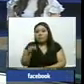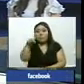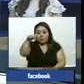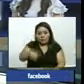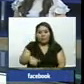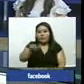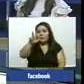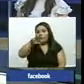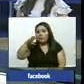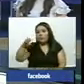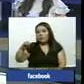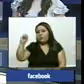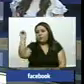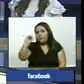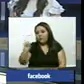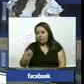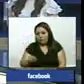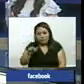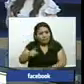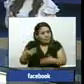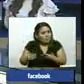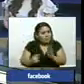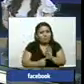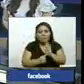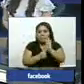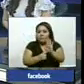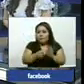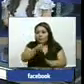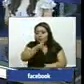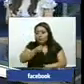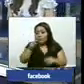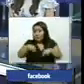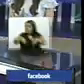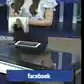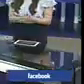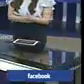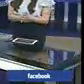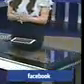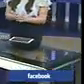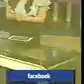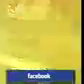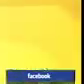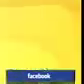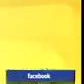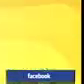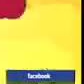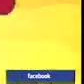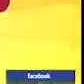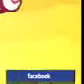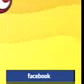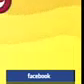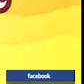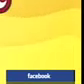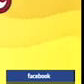30 de octubre, la tenemos aquí en Noticiero Hechos. Vamos con nuestros titulares.